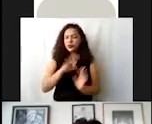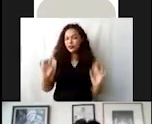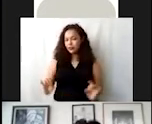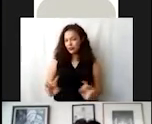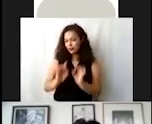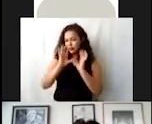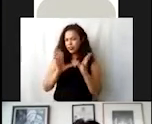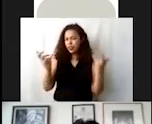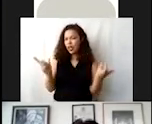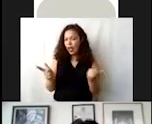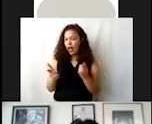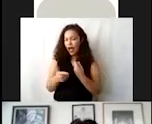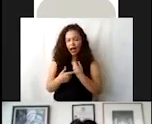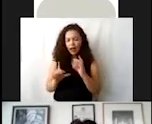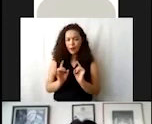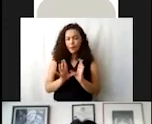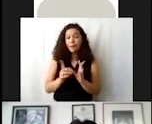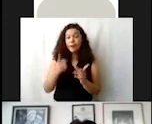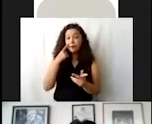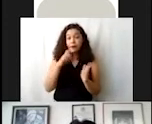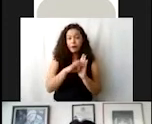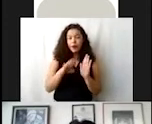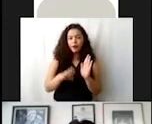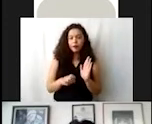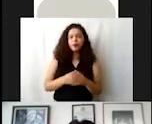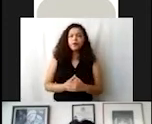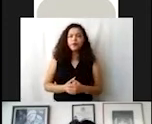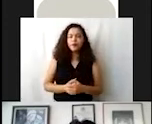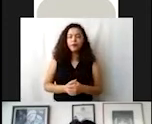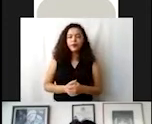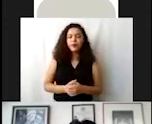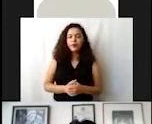ciertas situaciones. Por ejemplo,